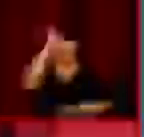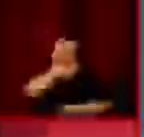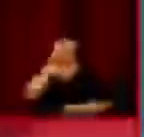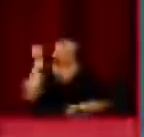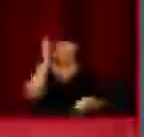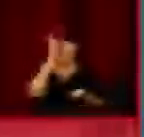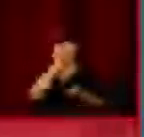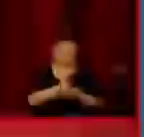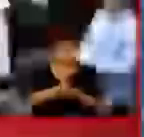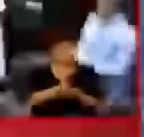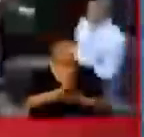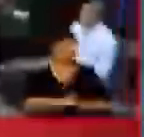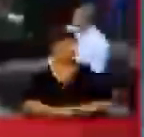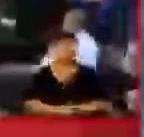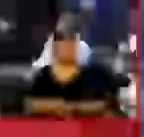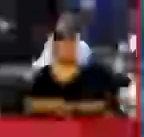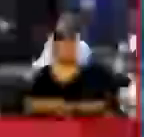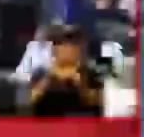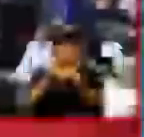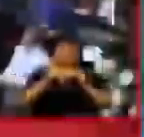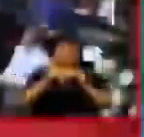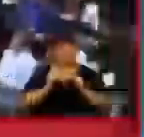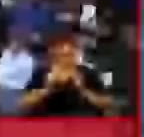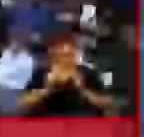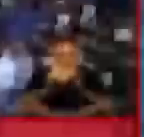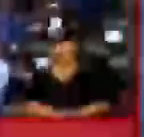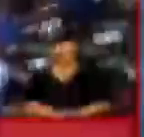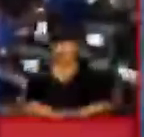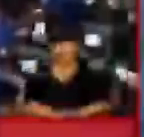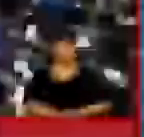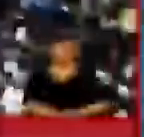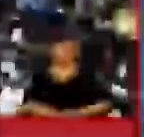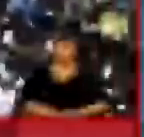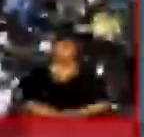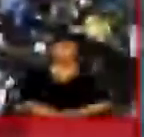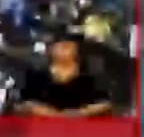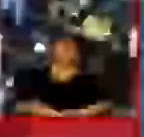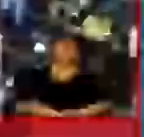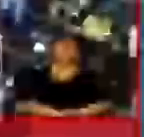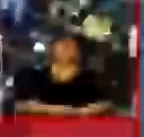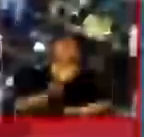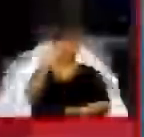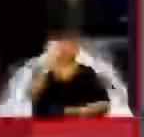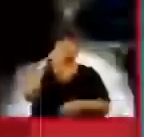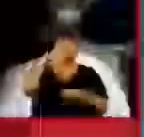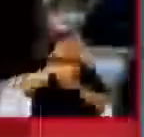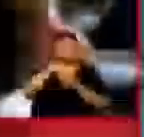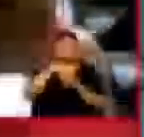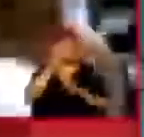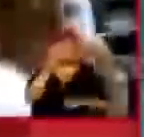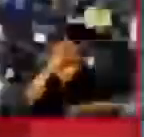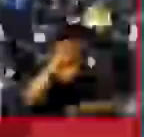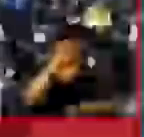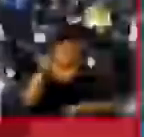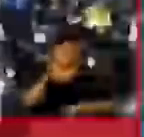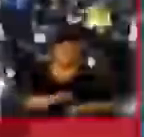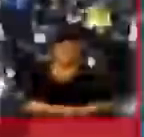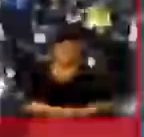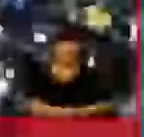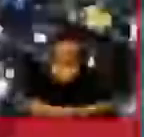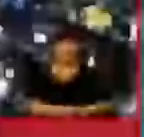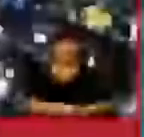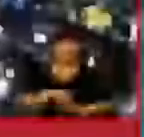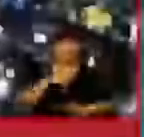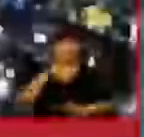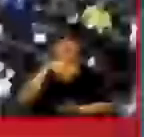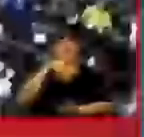políticos. ¿Cómo se ve esto desde afuera, digamos? Ahí ya... certeza de que la Argentina va a un acuerdo con el fondo y que va a